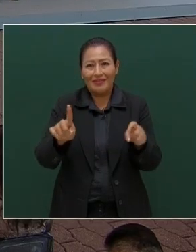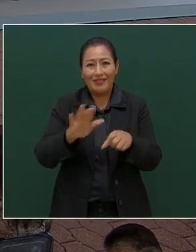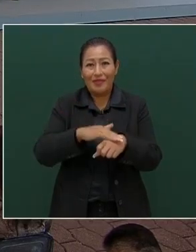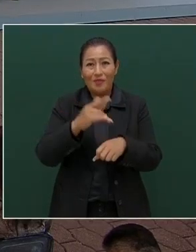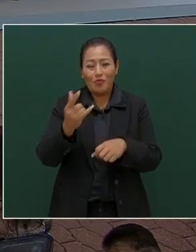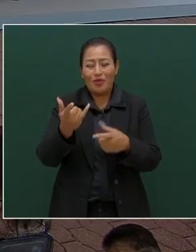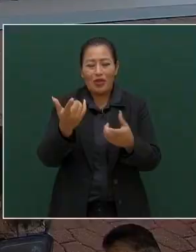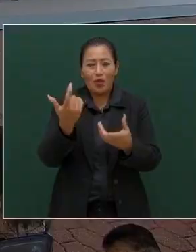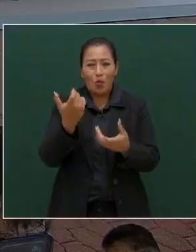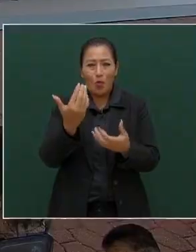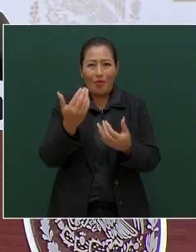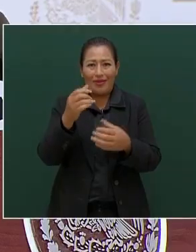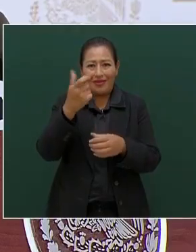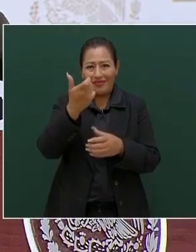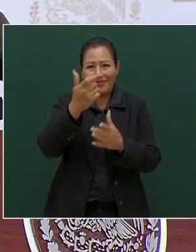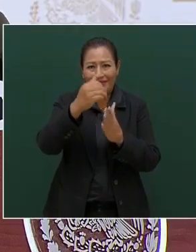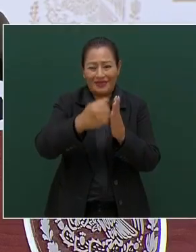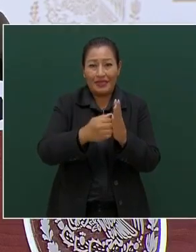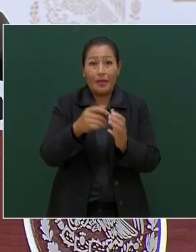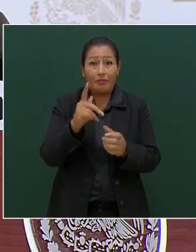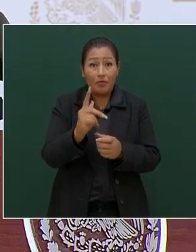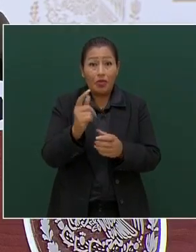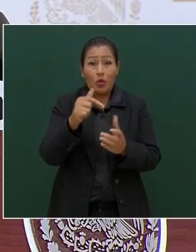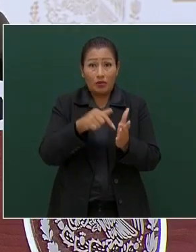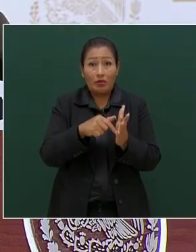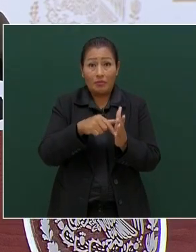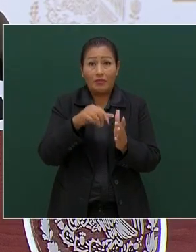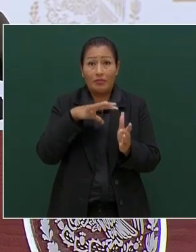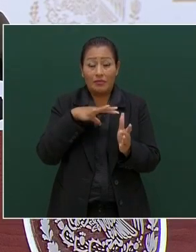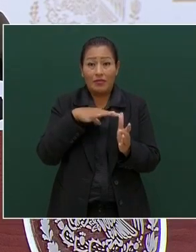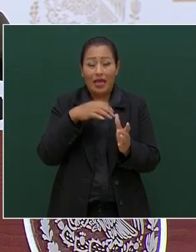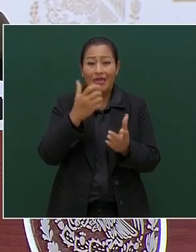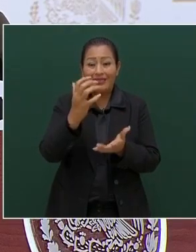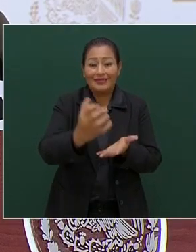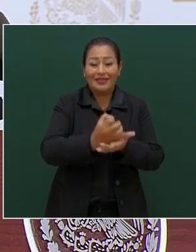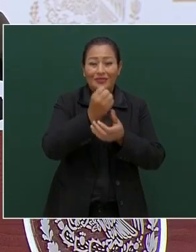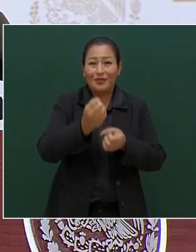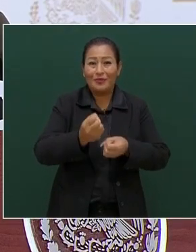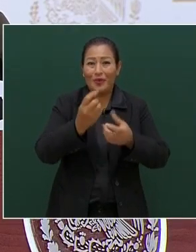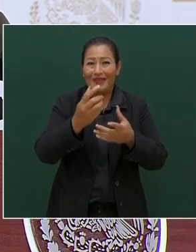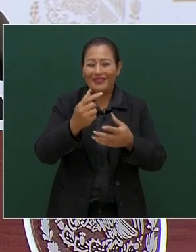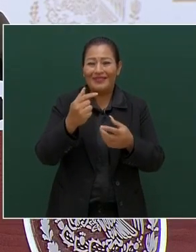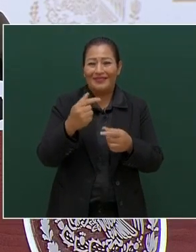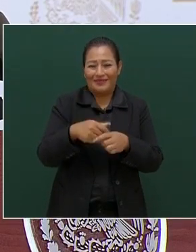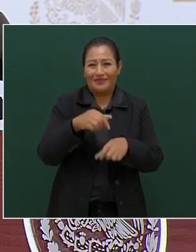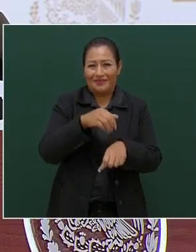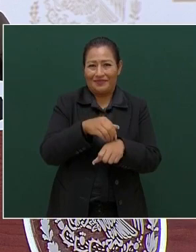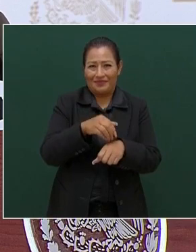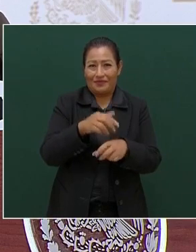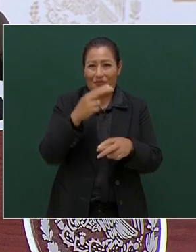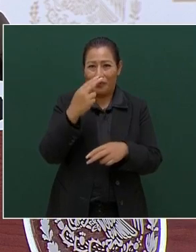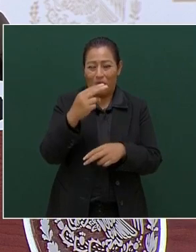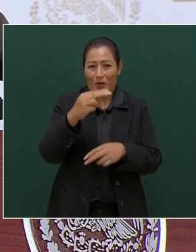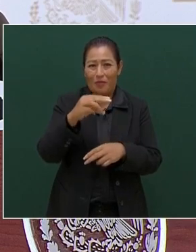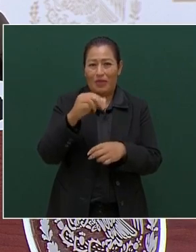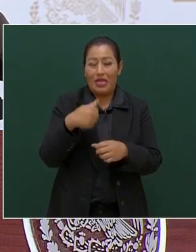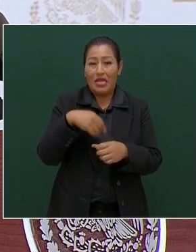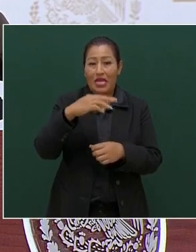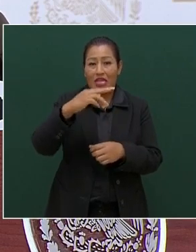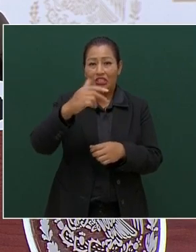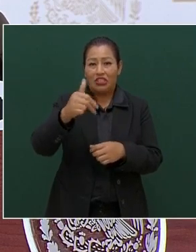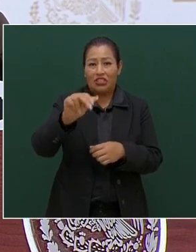cuales no lo tendrán. En cuanto a indicadores de ganancia, tenemos a las marcas con el margen más elevado,